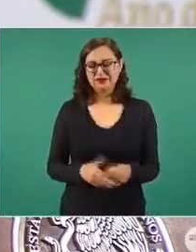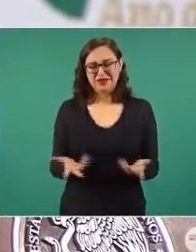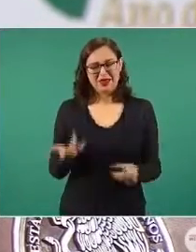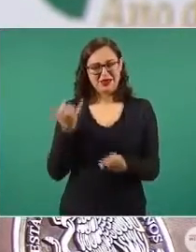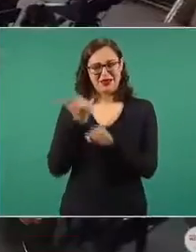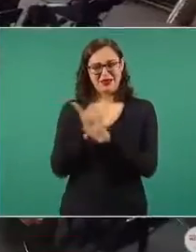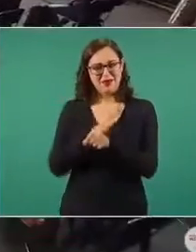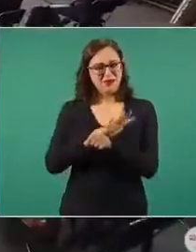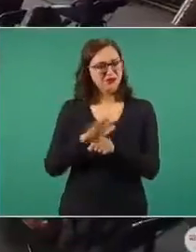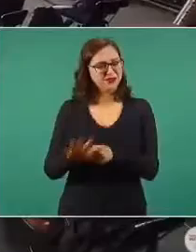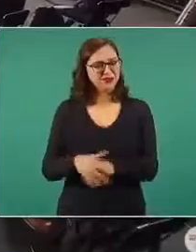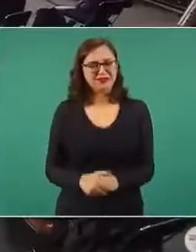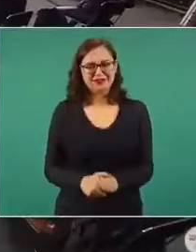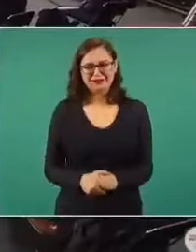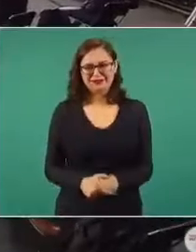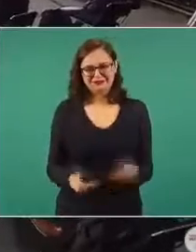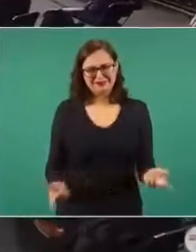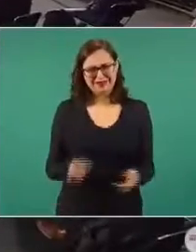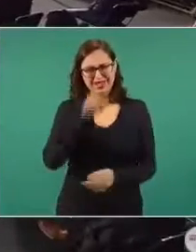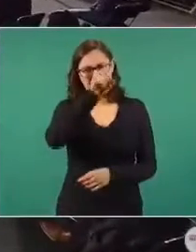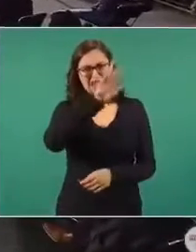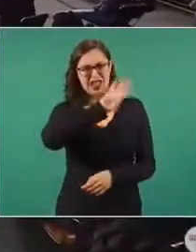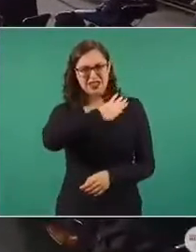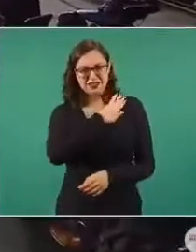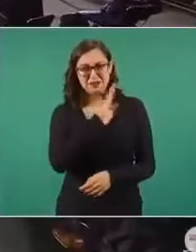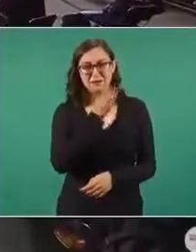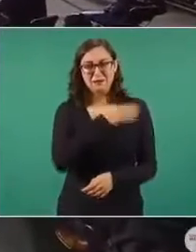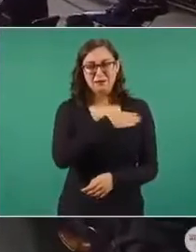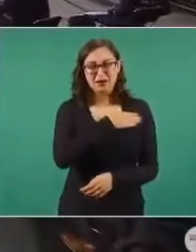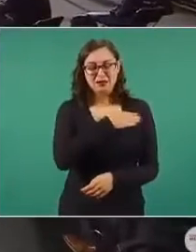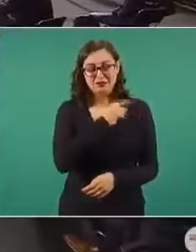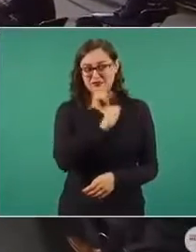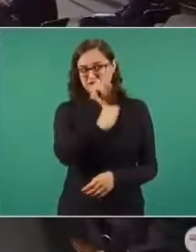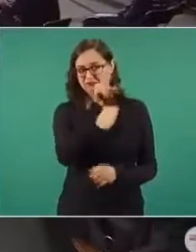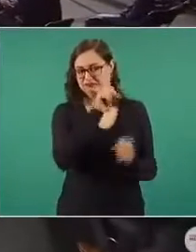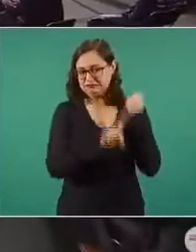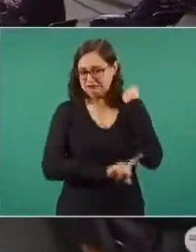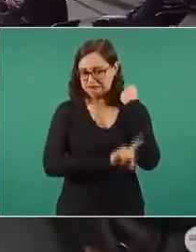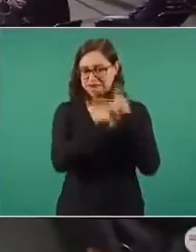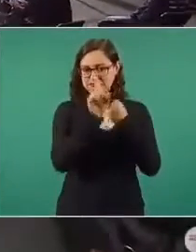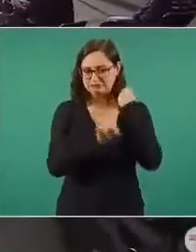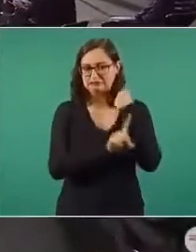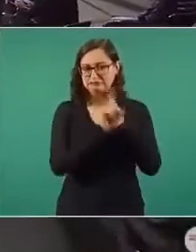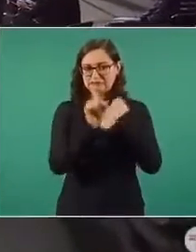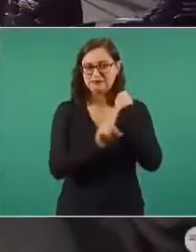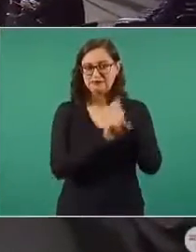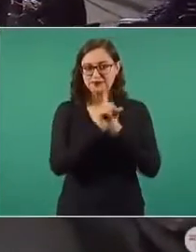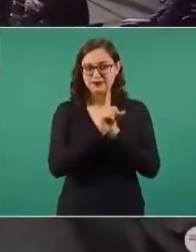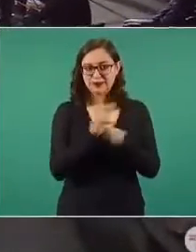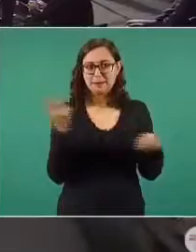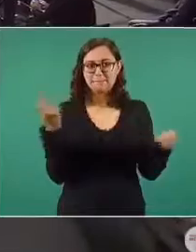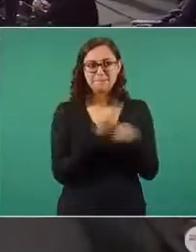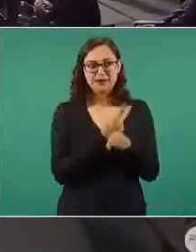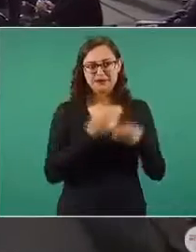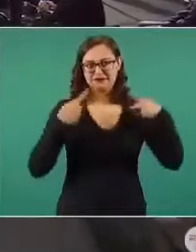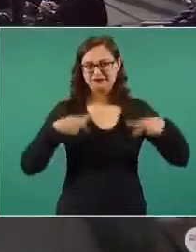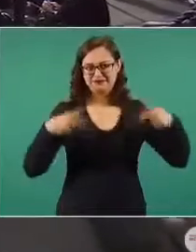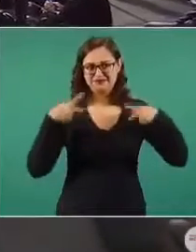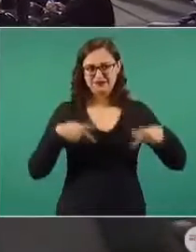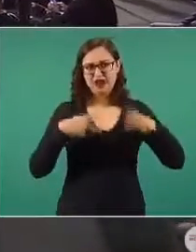Porque en España hay una situación especial hay una inconformidad.